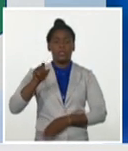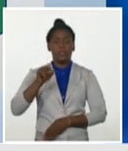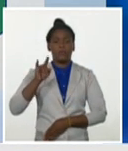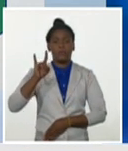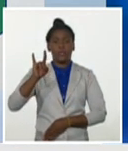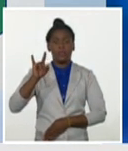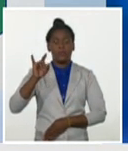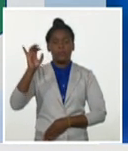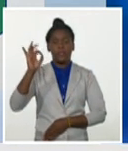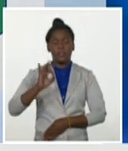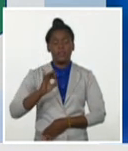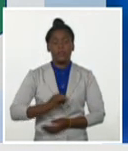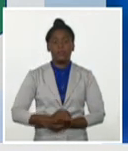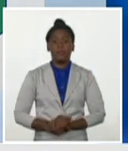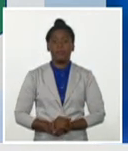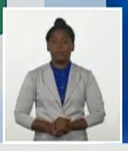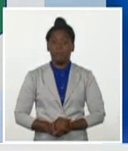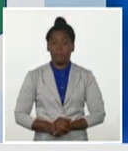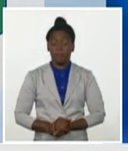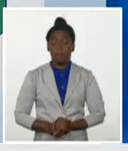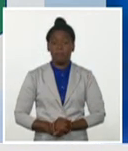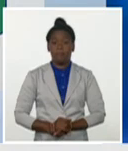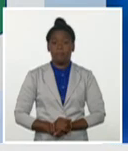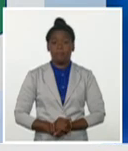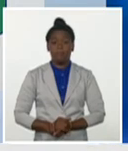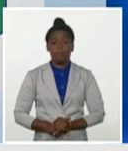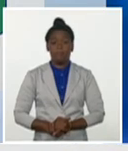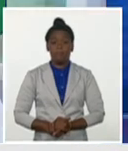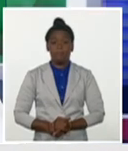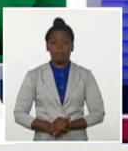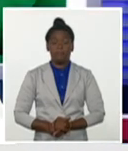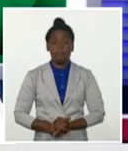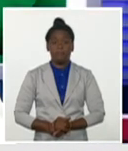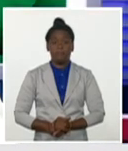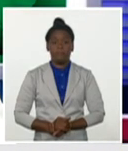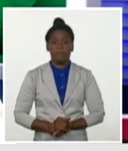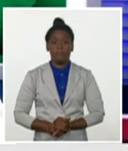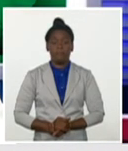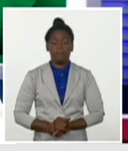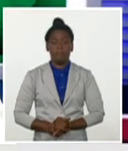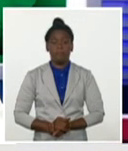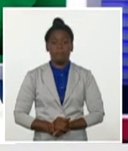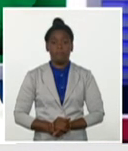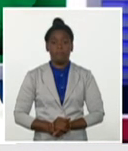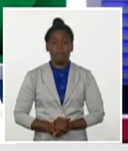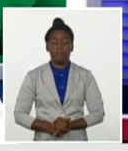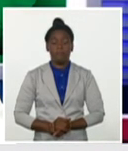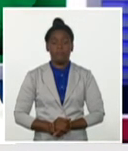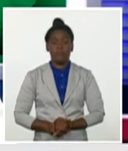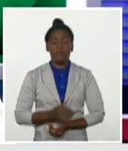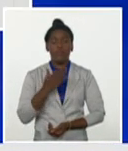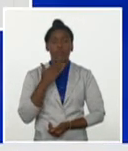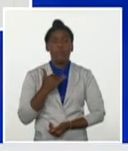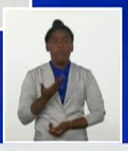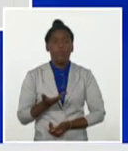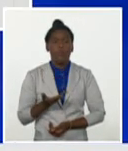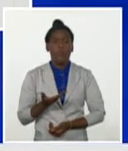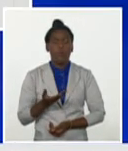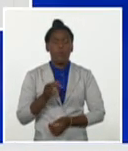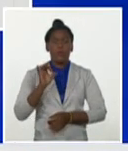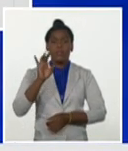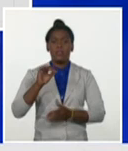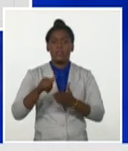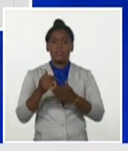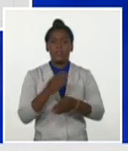casos diagnosticados en Cuba. El comportamiento de los casos pediátricos en los últimos 15 días se puede ver